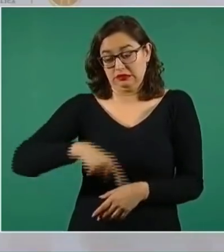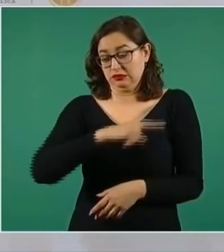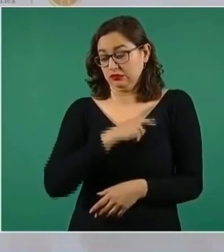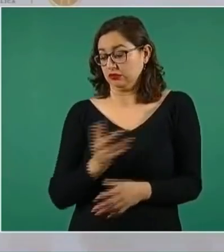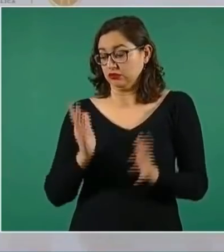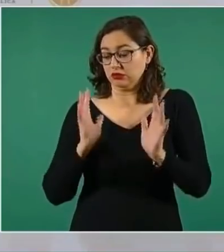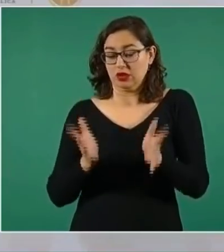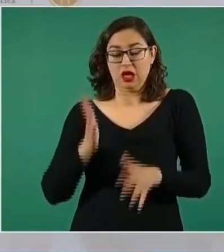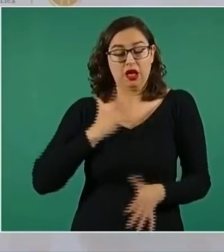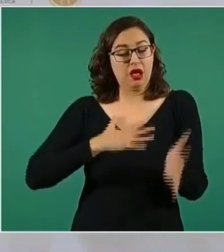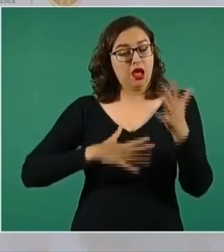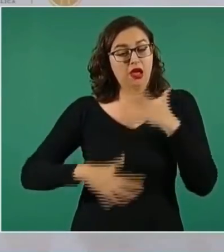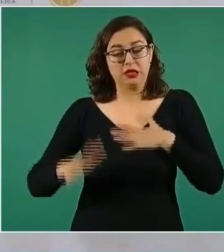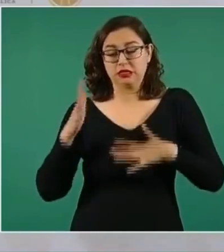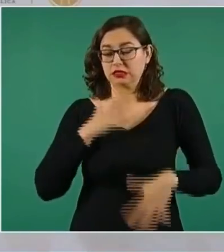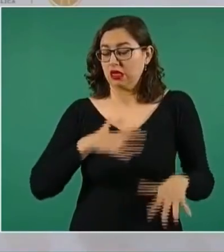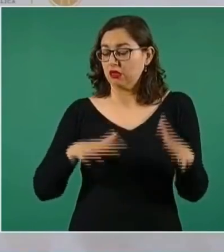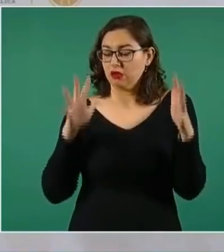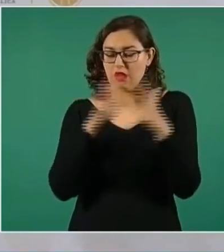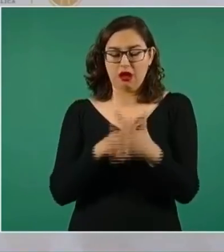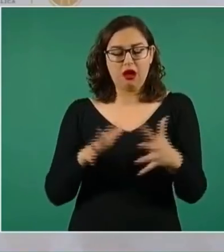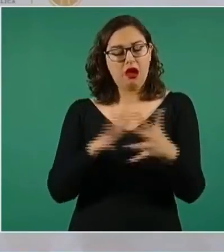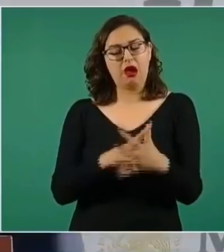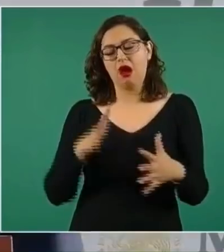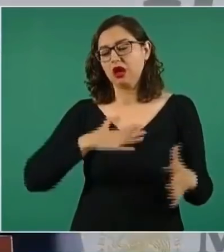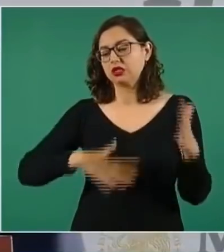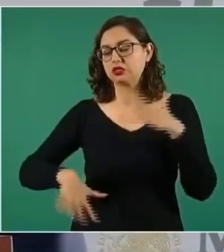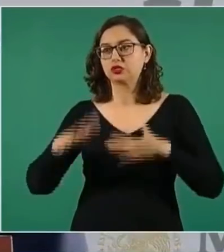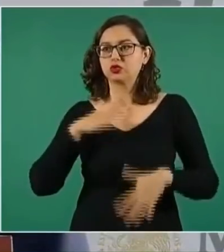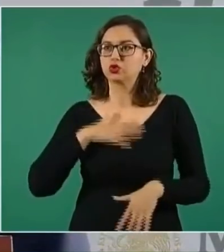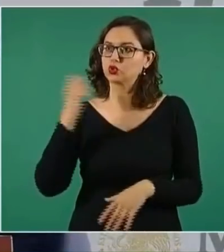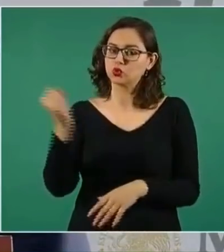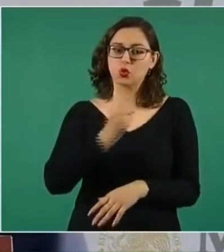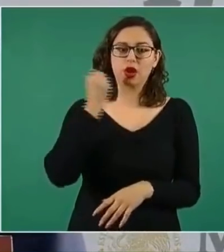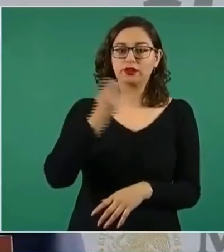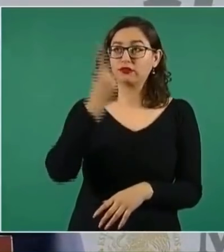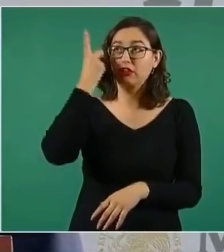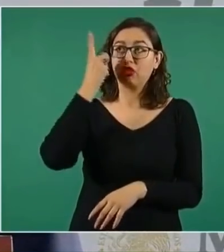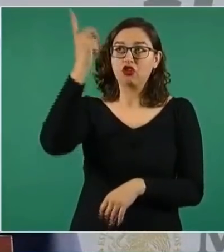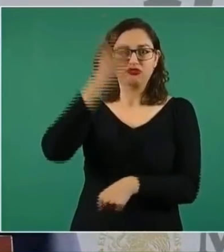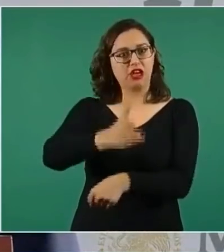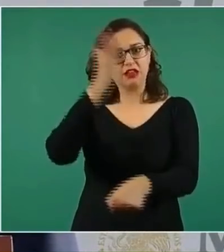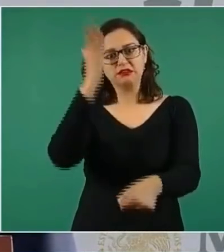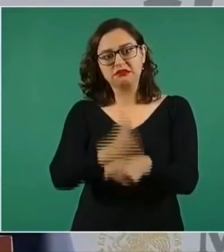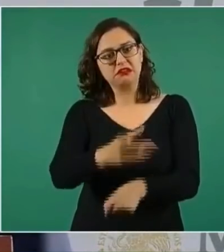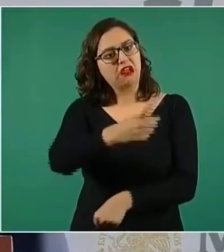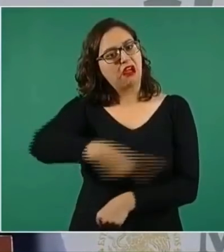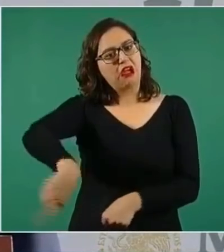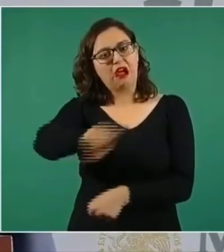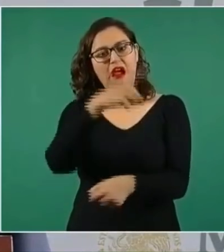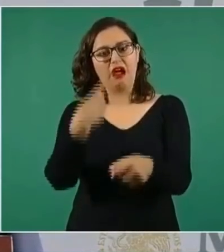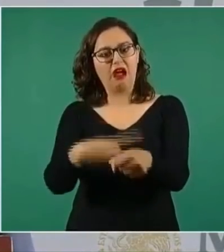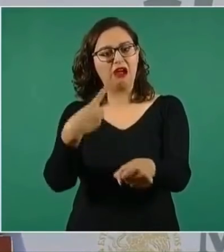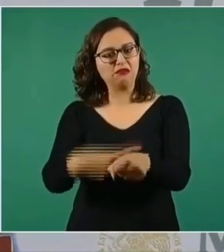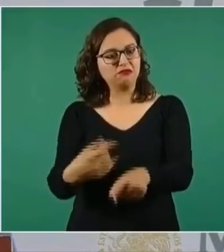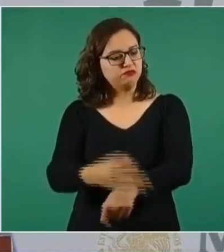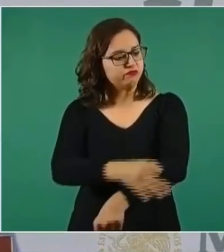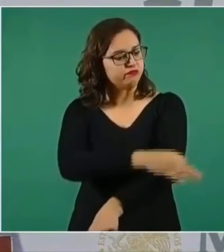guerra, a los mexicas les envió viruela y entre los